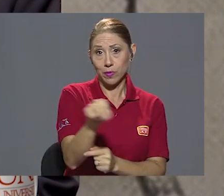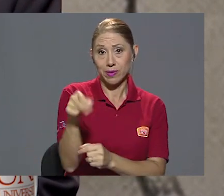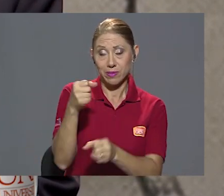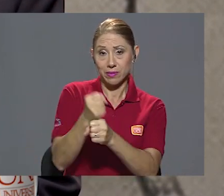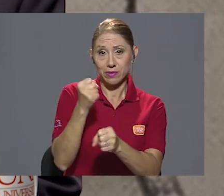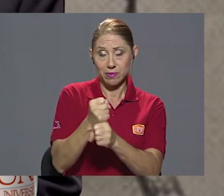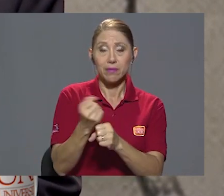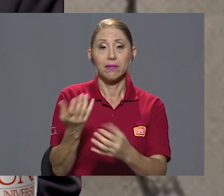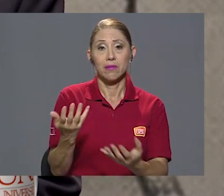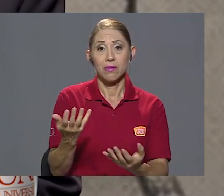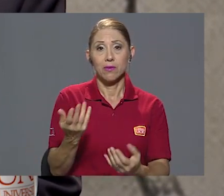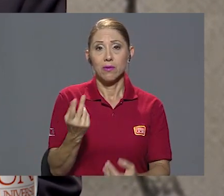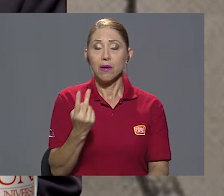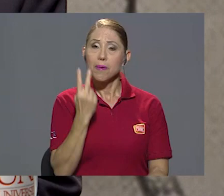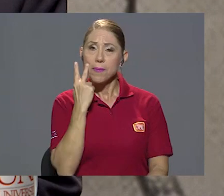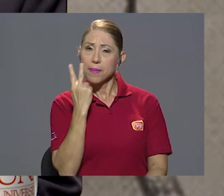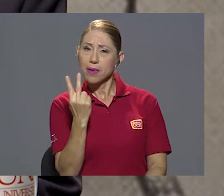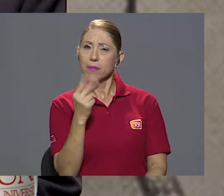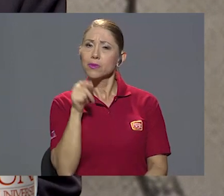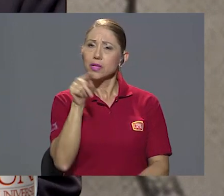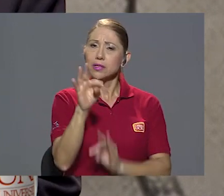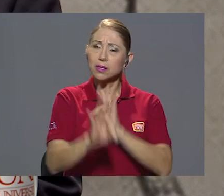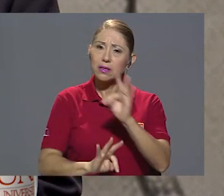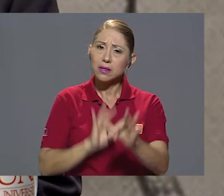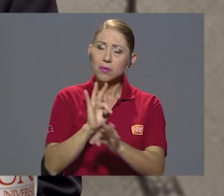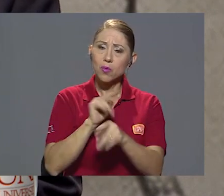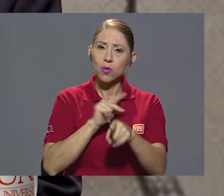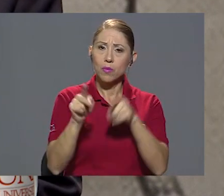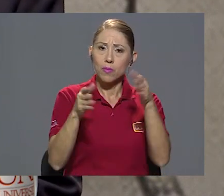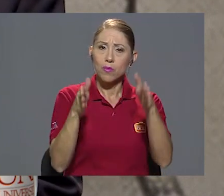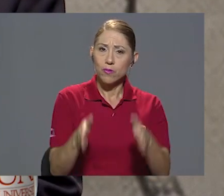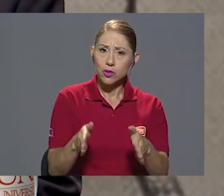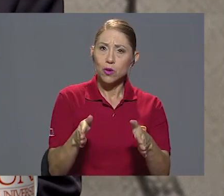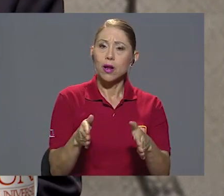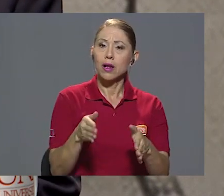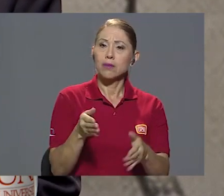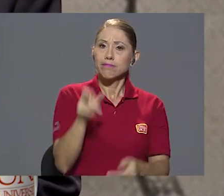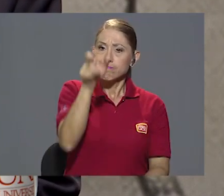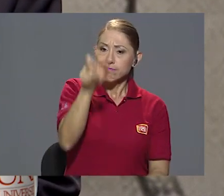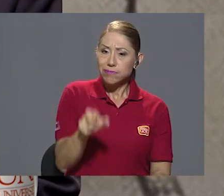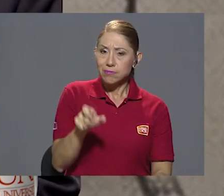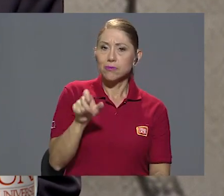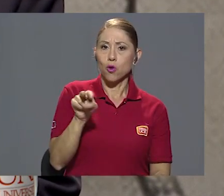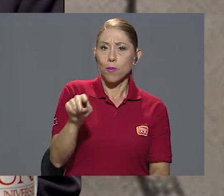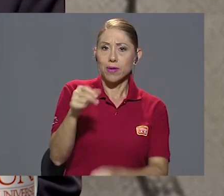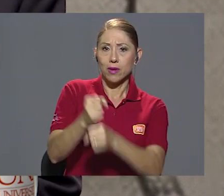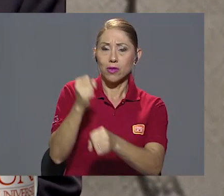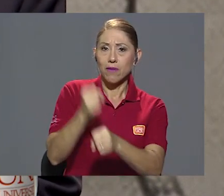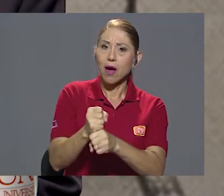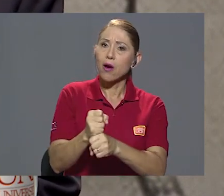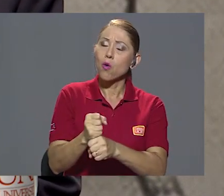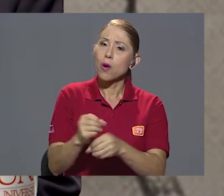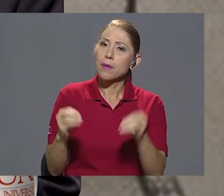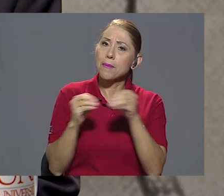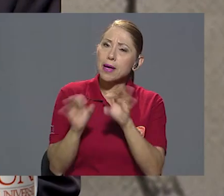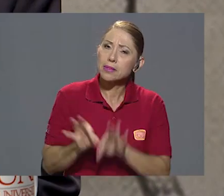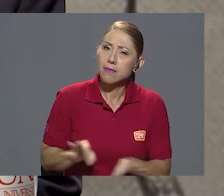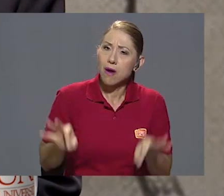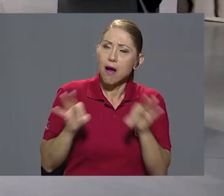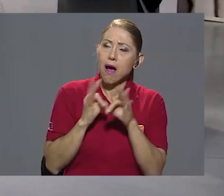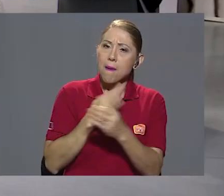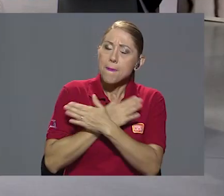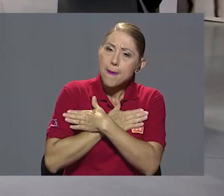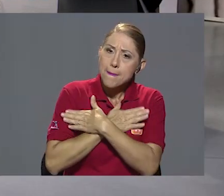en cada uno de nuestros lugares, vemos que ese es el tipo de profesional, el tipo de compañero de trabajo que uno más aprecia, más